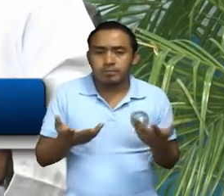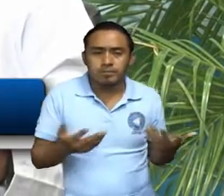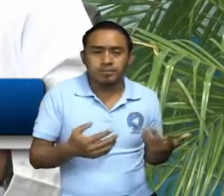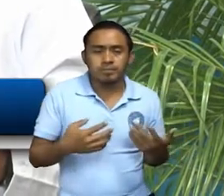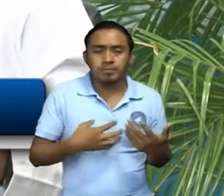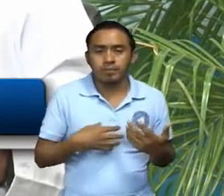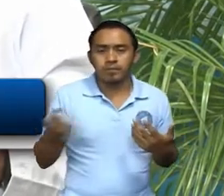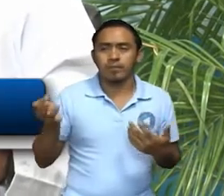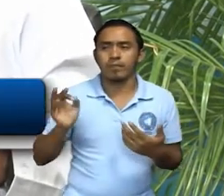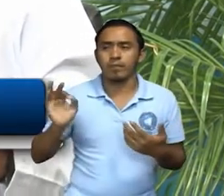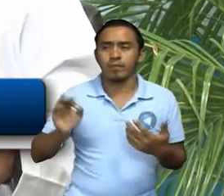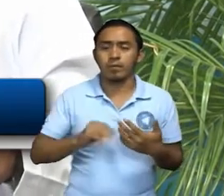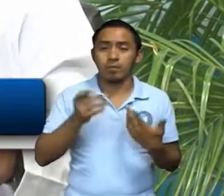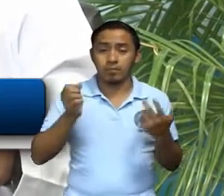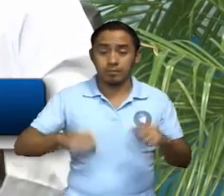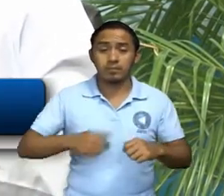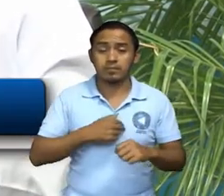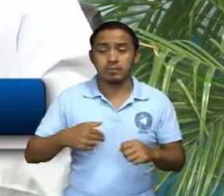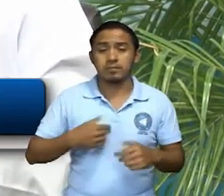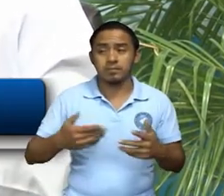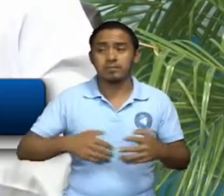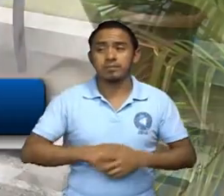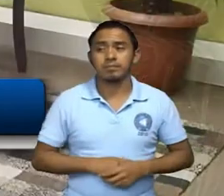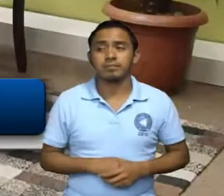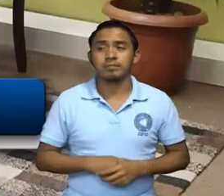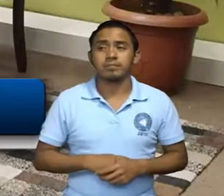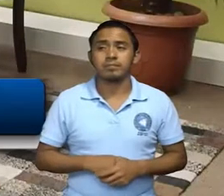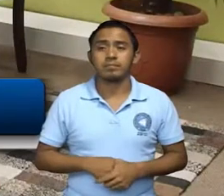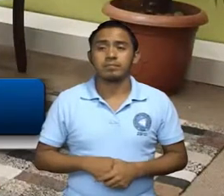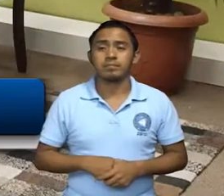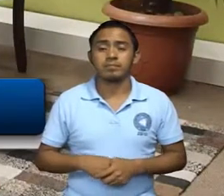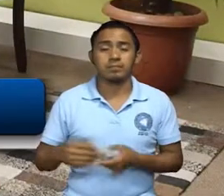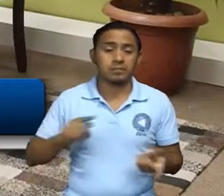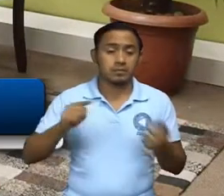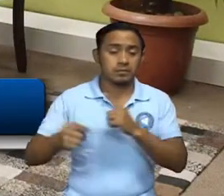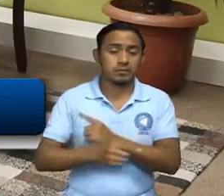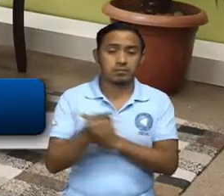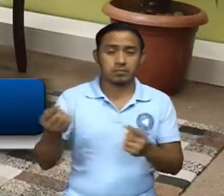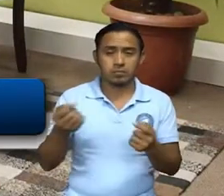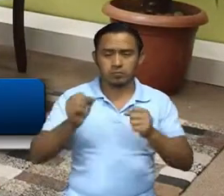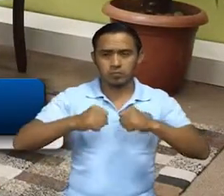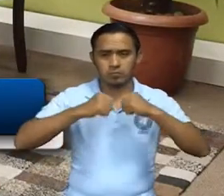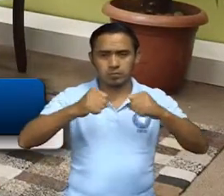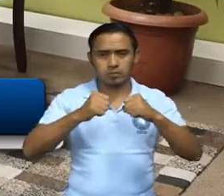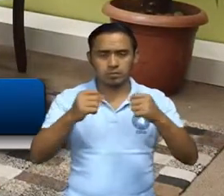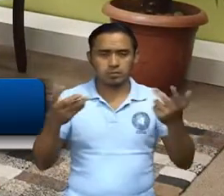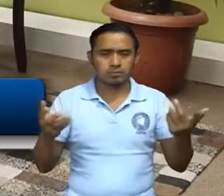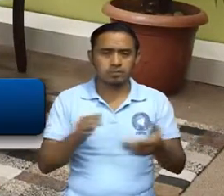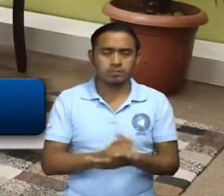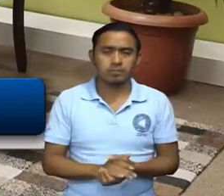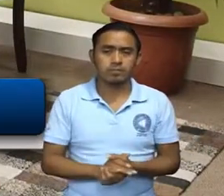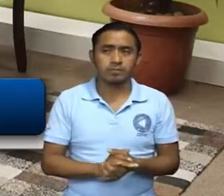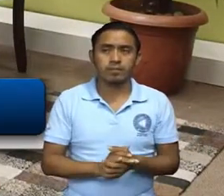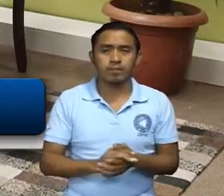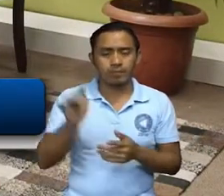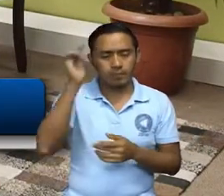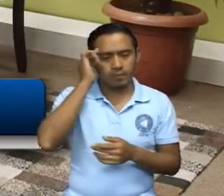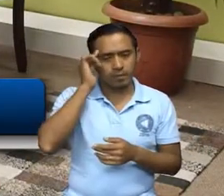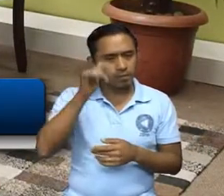motivos para evitar, o las maneras para evitar el sangrado. Y exponerse a los cambios bruscos de temperatura, obviamente. Si estás en, imagínate,